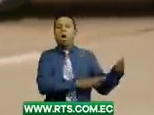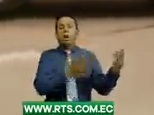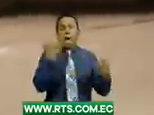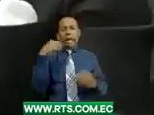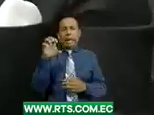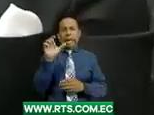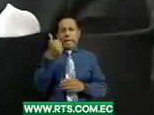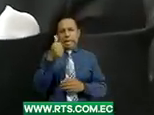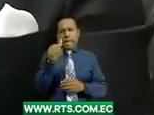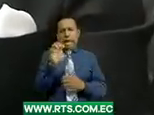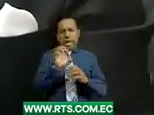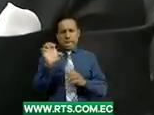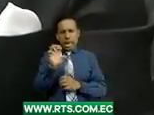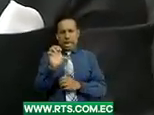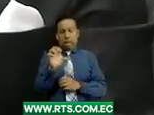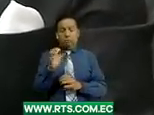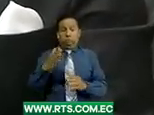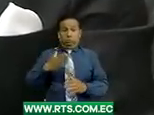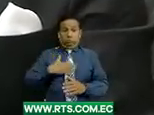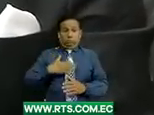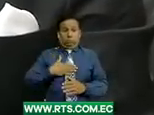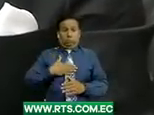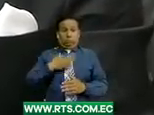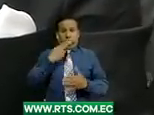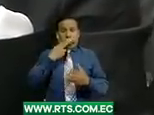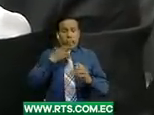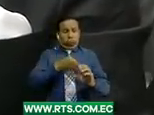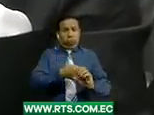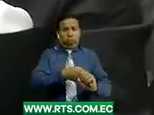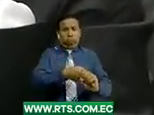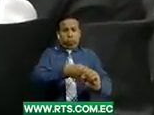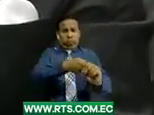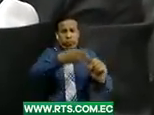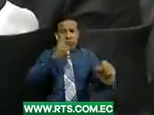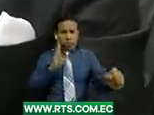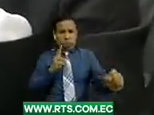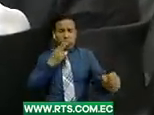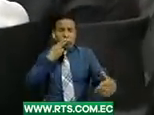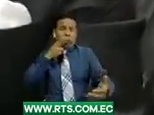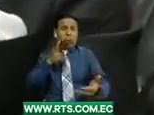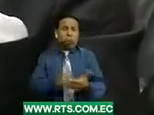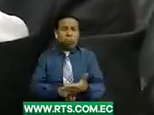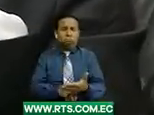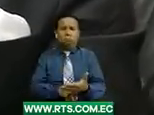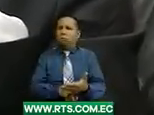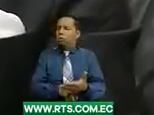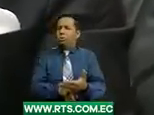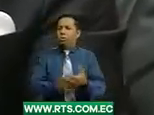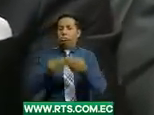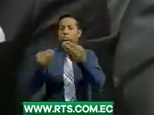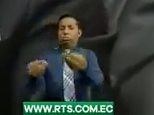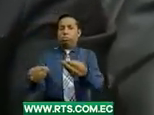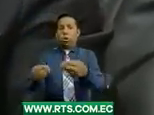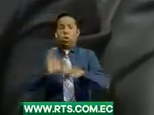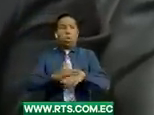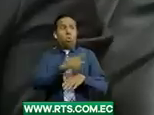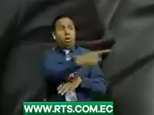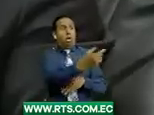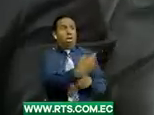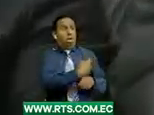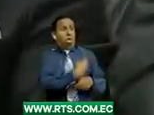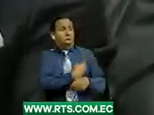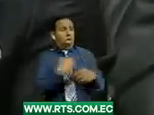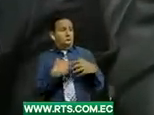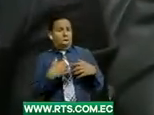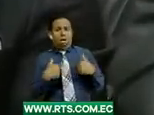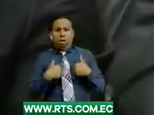de enero. No he presentado mi renuncia, que se oiga bien, por miedo, temor o cobardía ante las amenazas